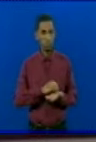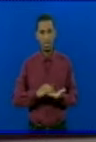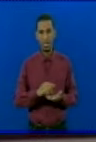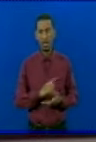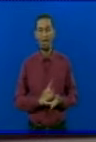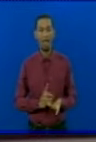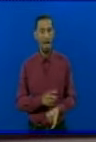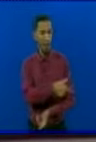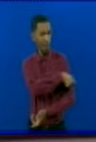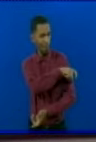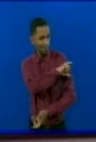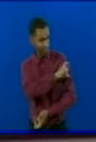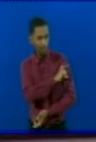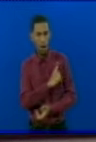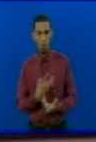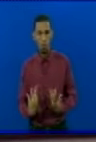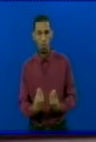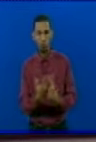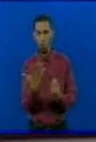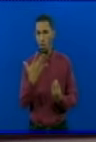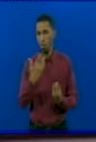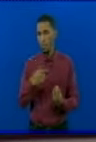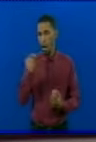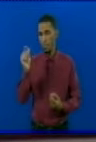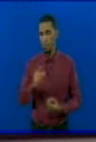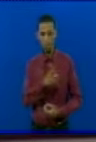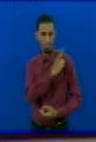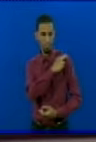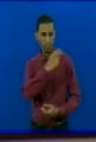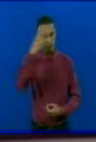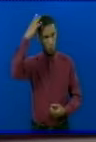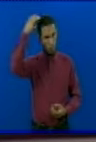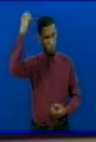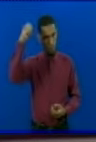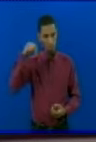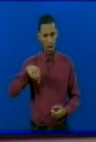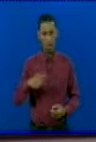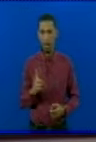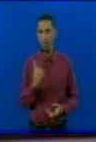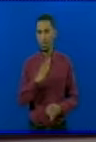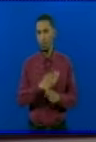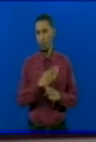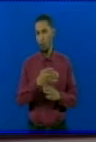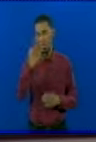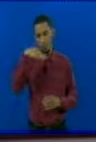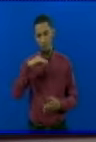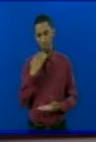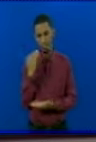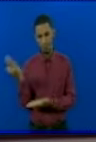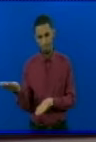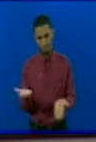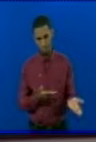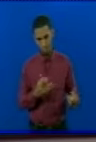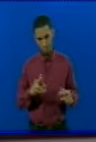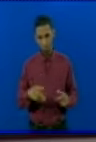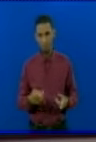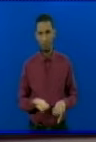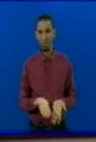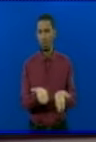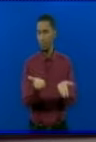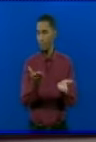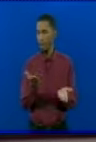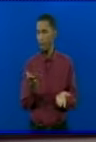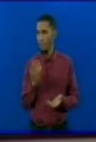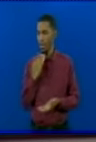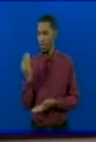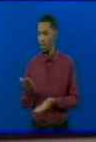de julio, junto a las máximas autoridades del partido y el gobierno en nuestro territorio. La bienvenida en esta jornada vespertina a